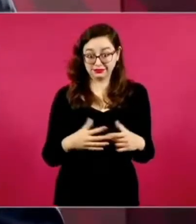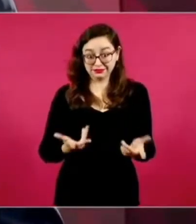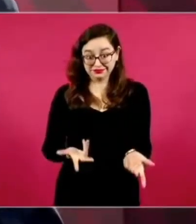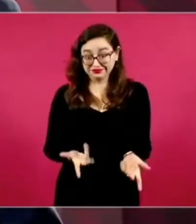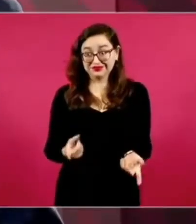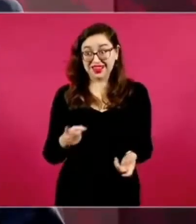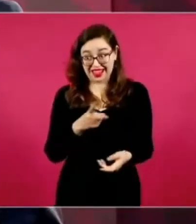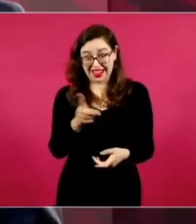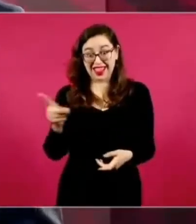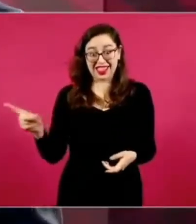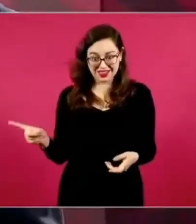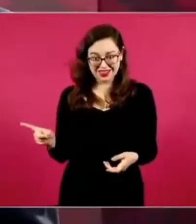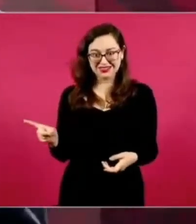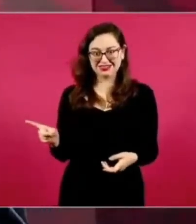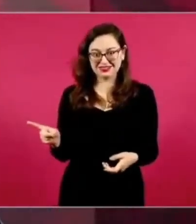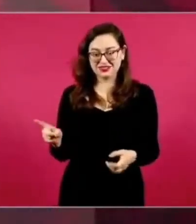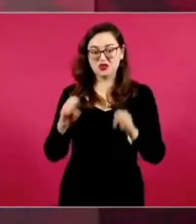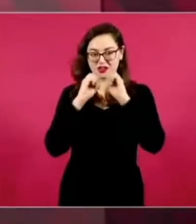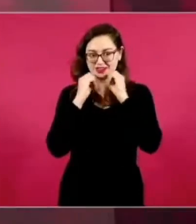Y